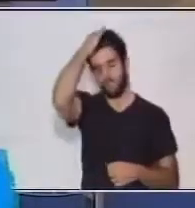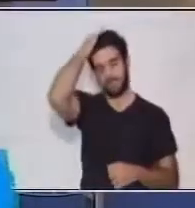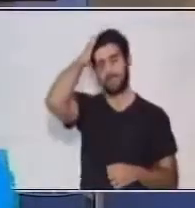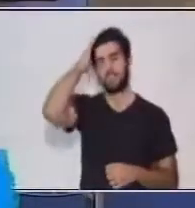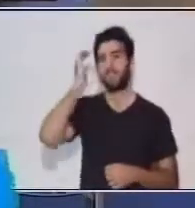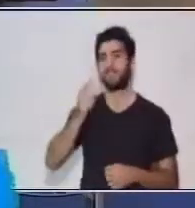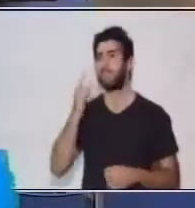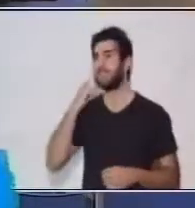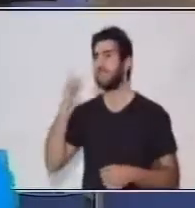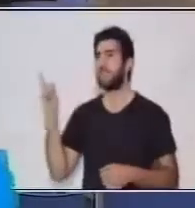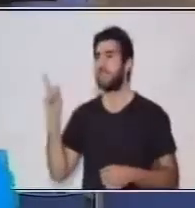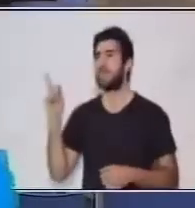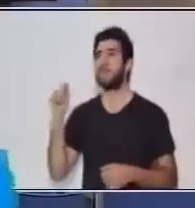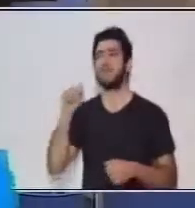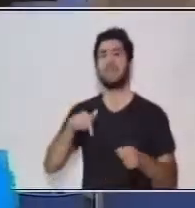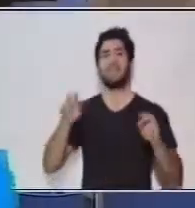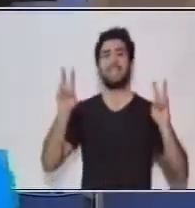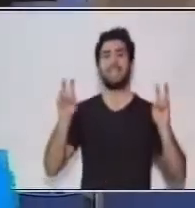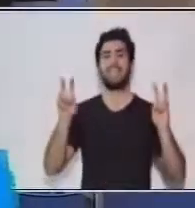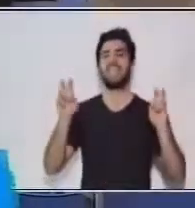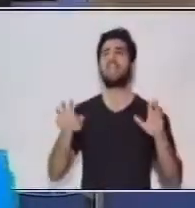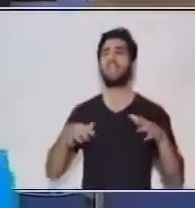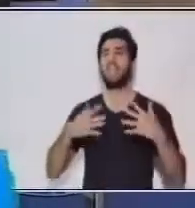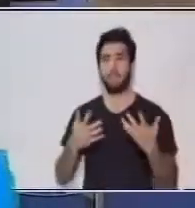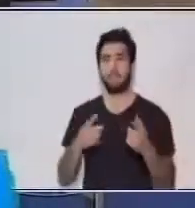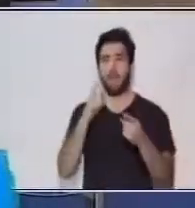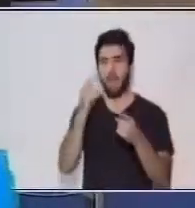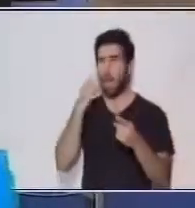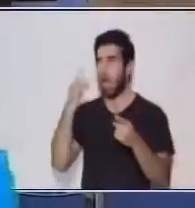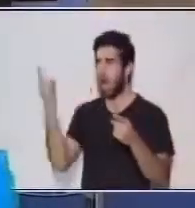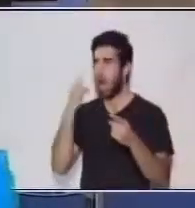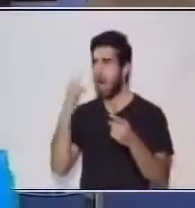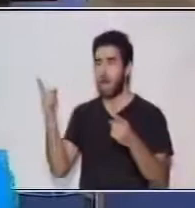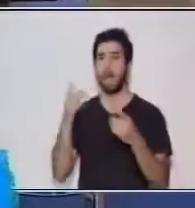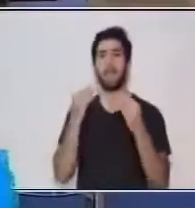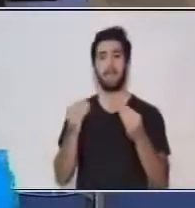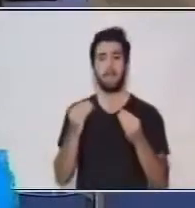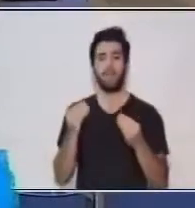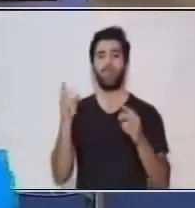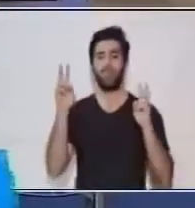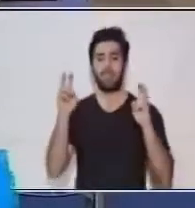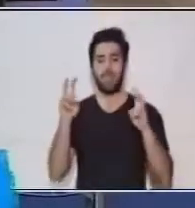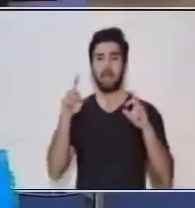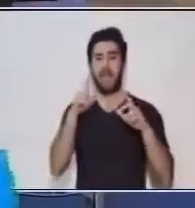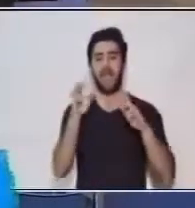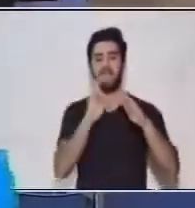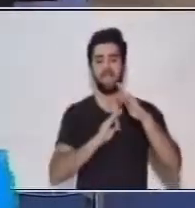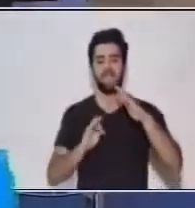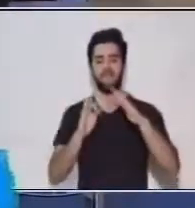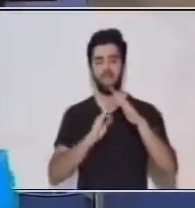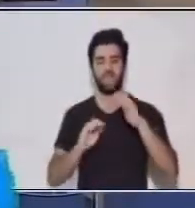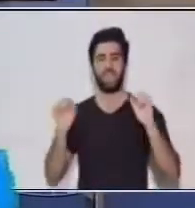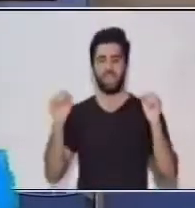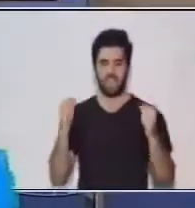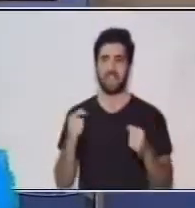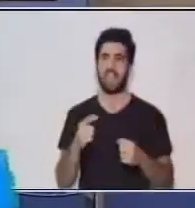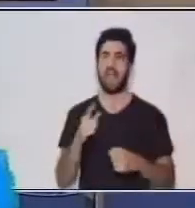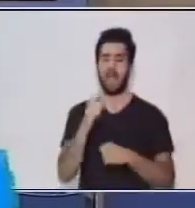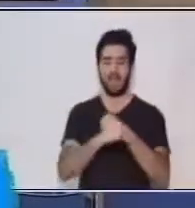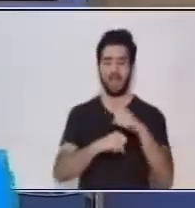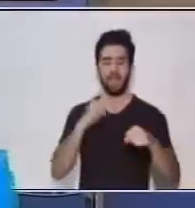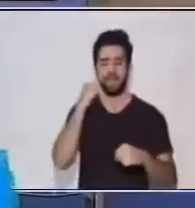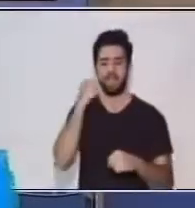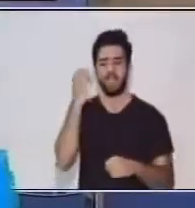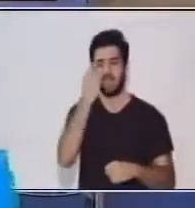vectores. Este tema se observa mucho en lo que es física, pero la